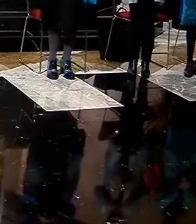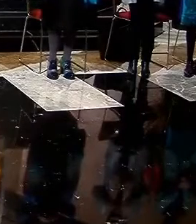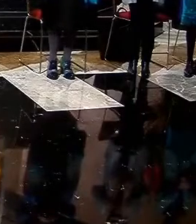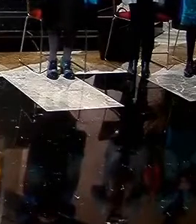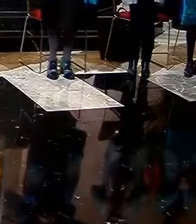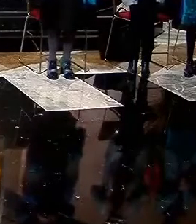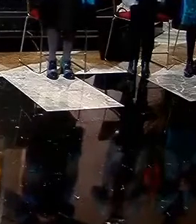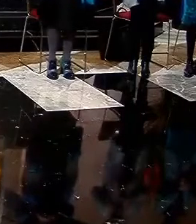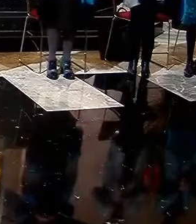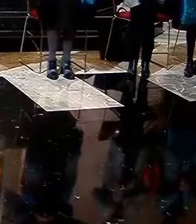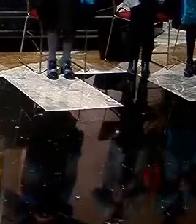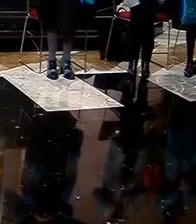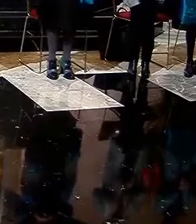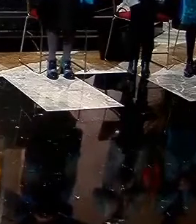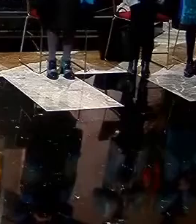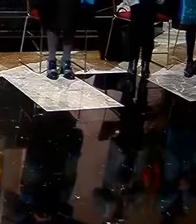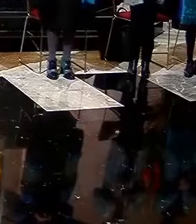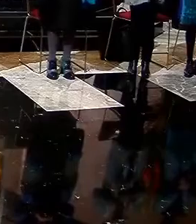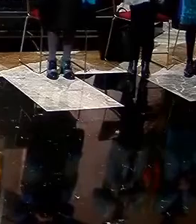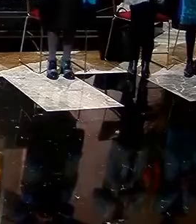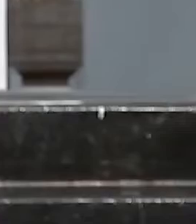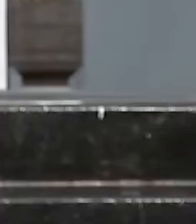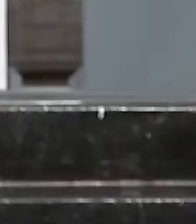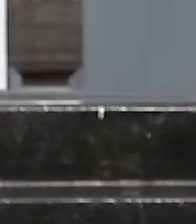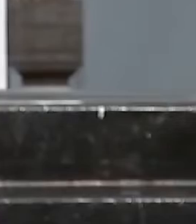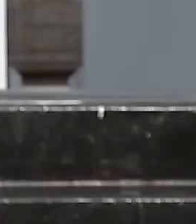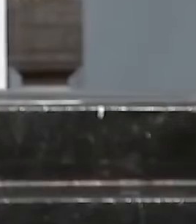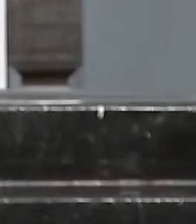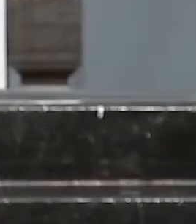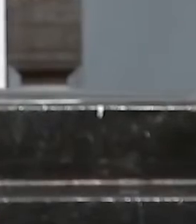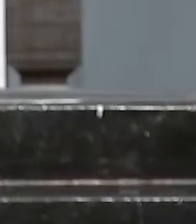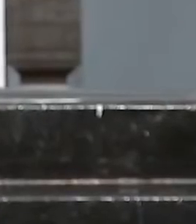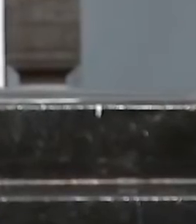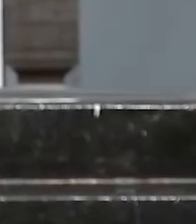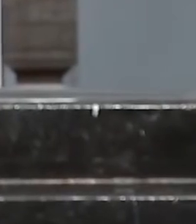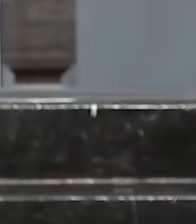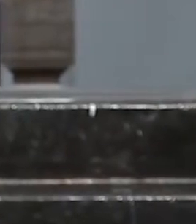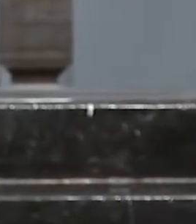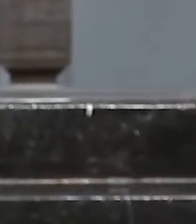Cámara, licenciado Carlos Pellicer López.